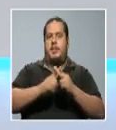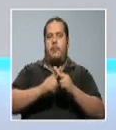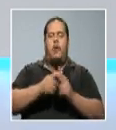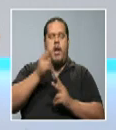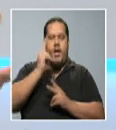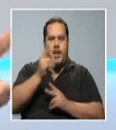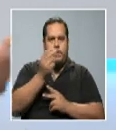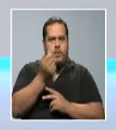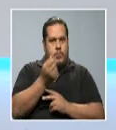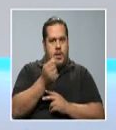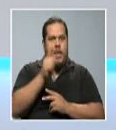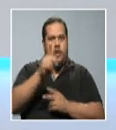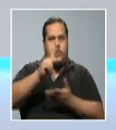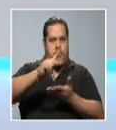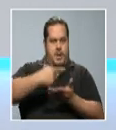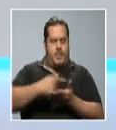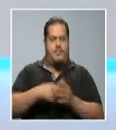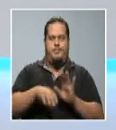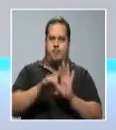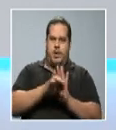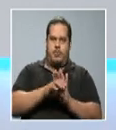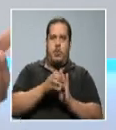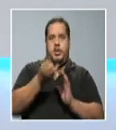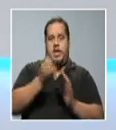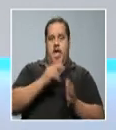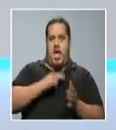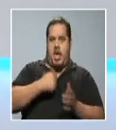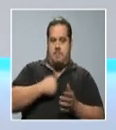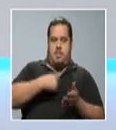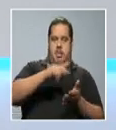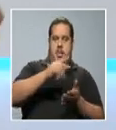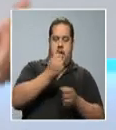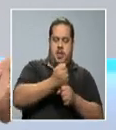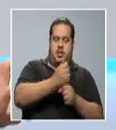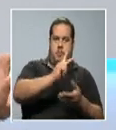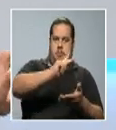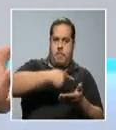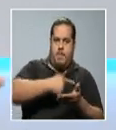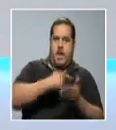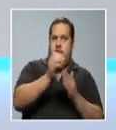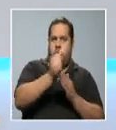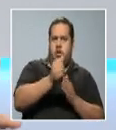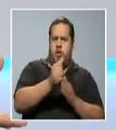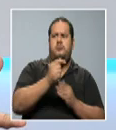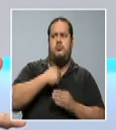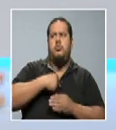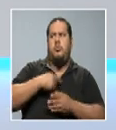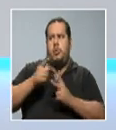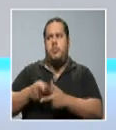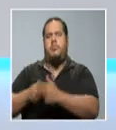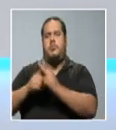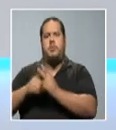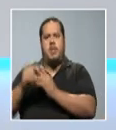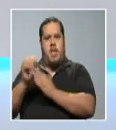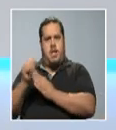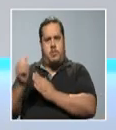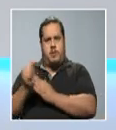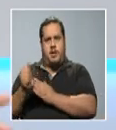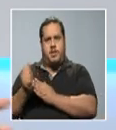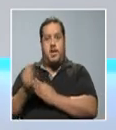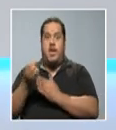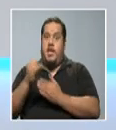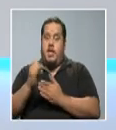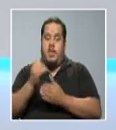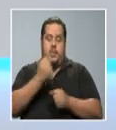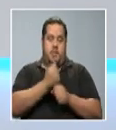los ingresos. Es decir, que si yo tengo mis ingresos, percibo mis ingresos en dólares, pues perfectamente puedo asumir la deuda en dólares.